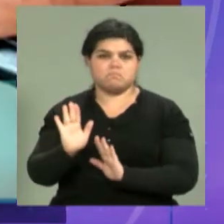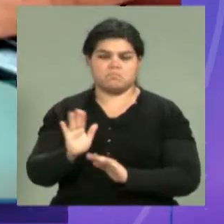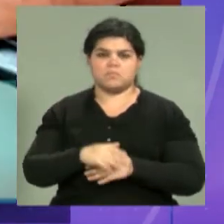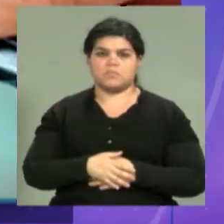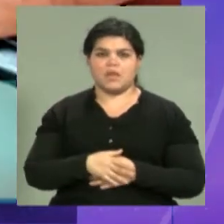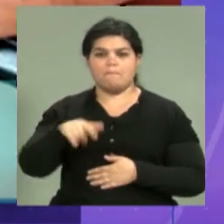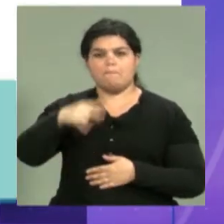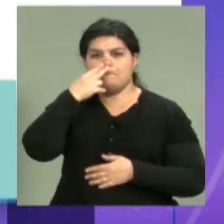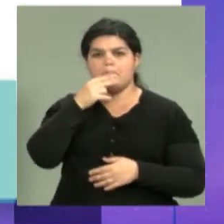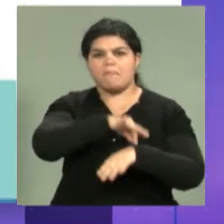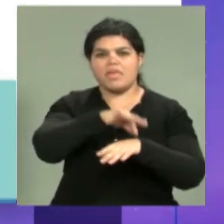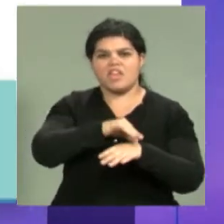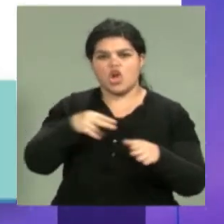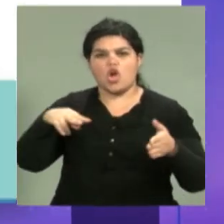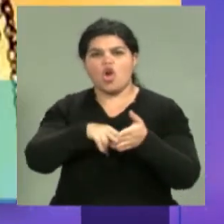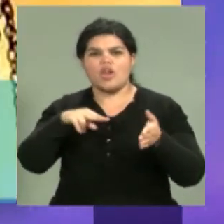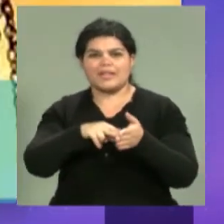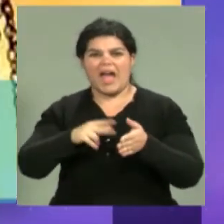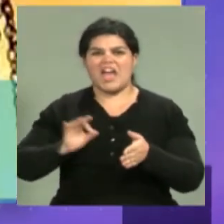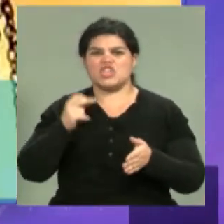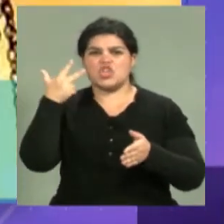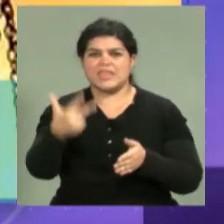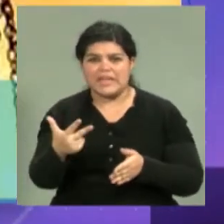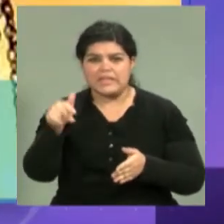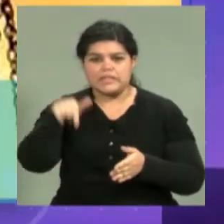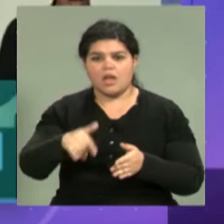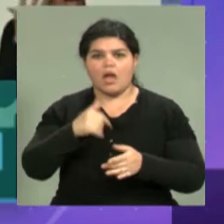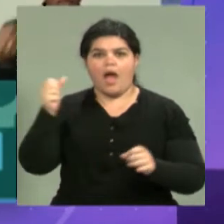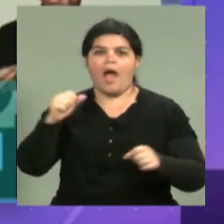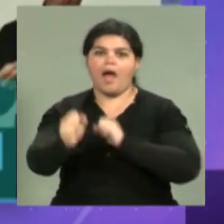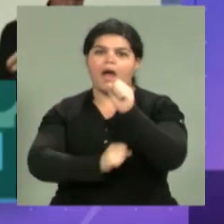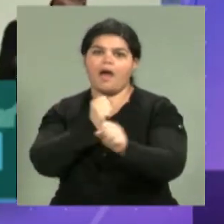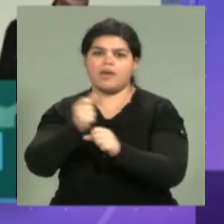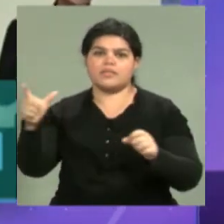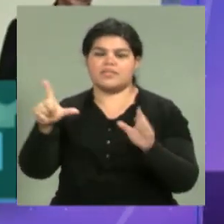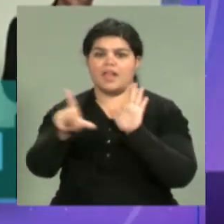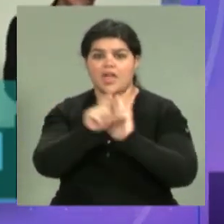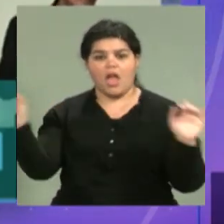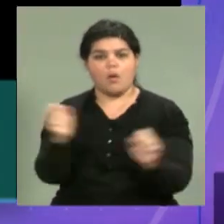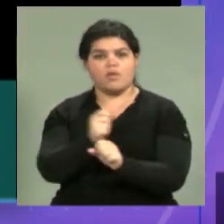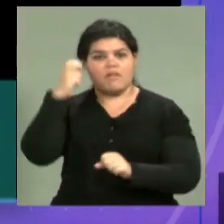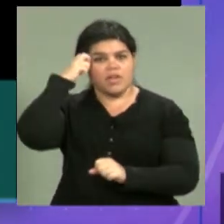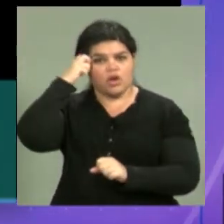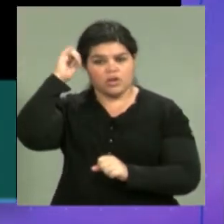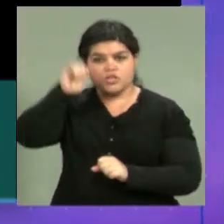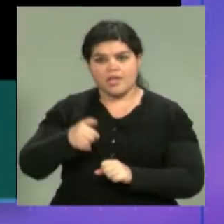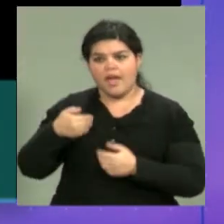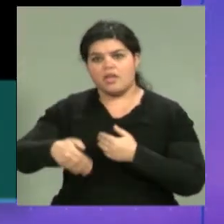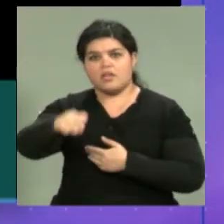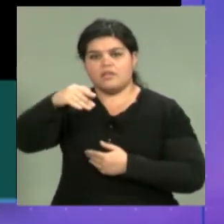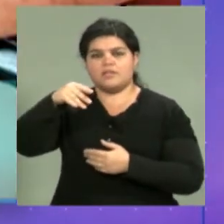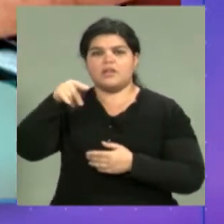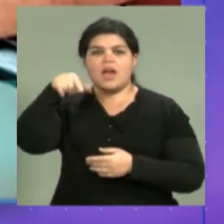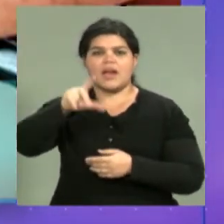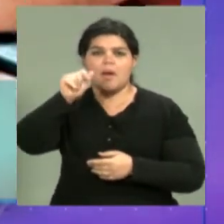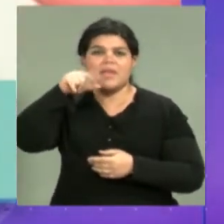negaron a desconectarla durante 3 años, hasta que la ley fue sancionada por unanimidad en el Congreso. Finalmente,